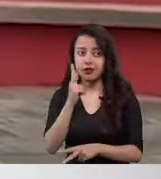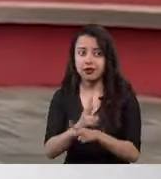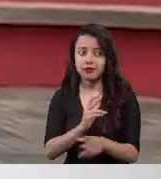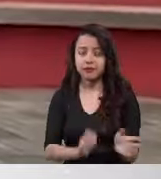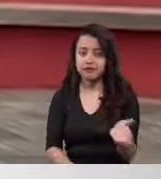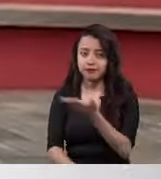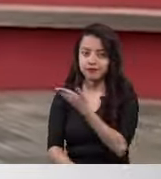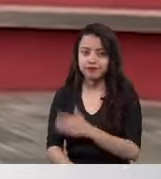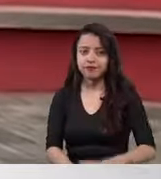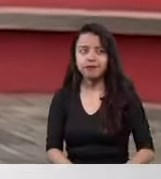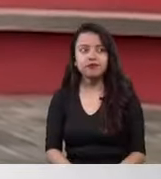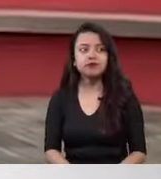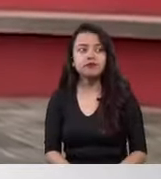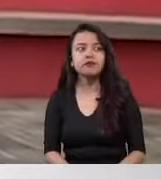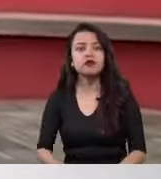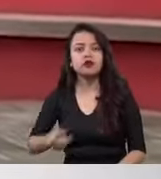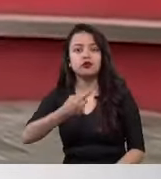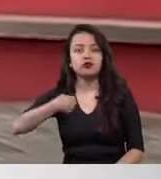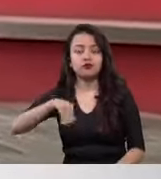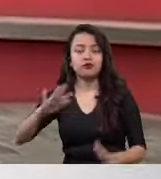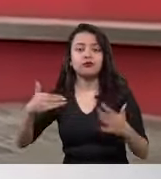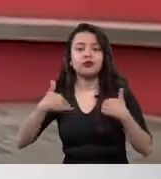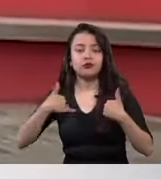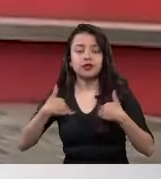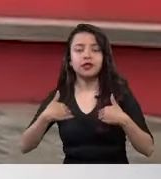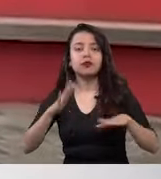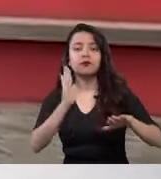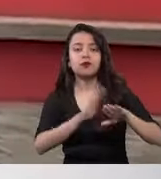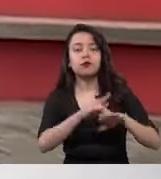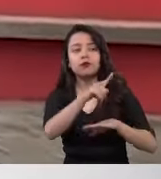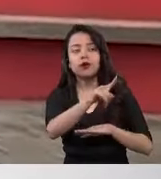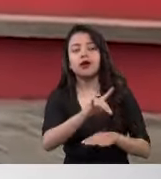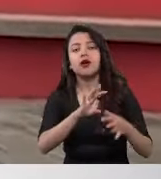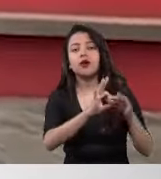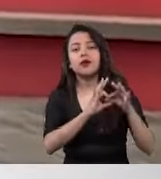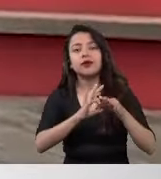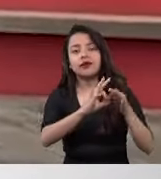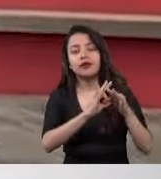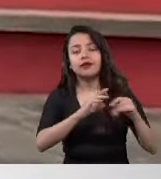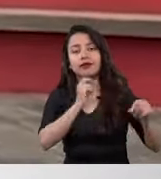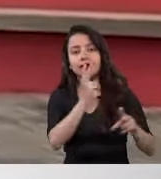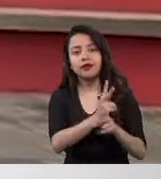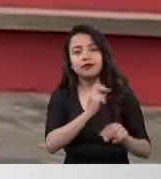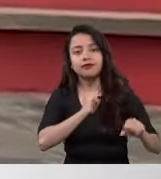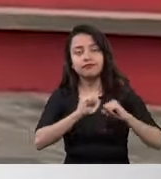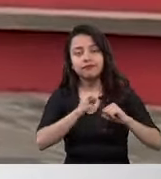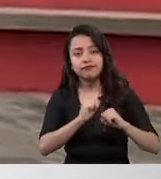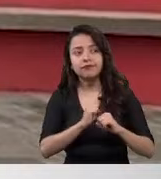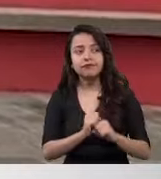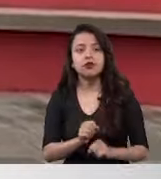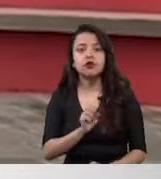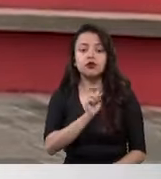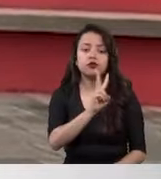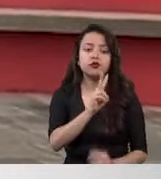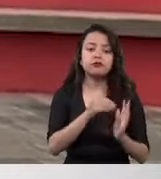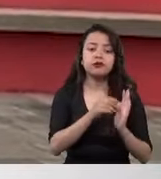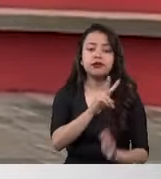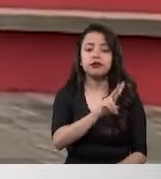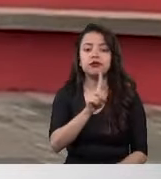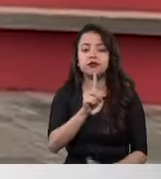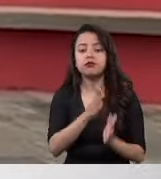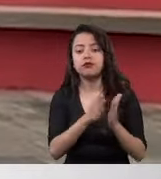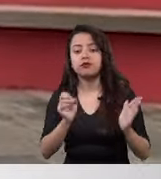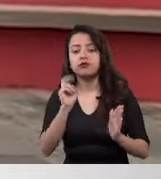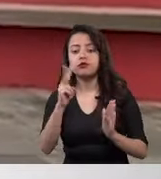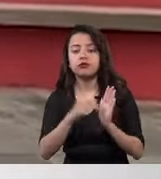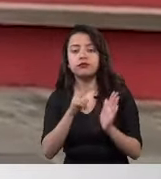Paradójicamente, somos damnificados de la Unidad Nacional de Gestión de Riesgos y Desastres. Somos alrededor de 300 empresas que en los años 2021 y 2022 atendimos